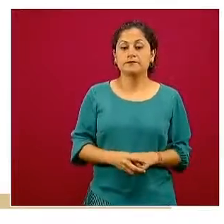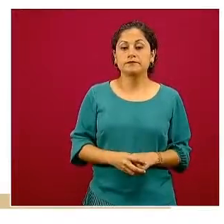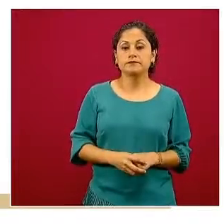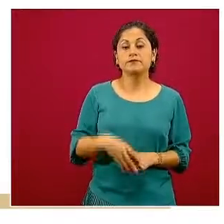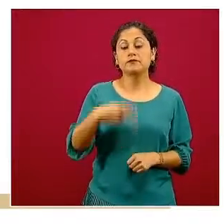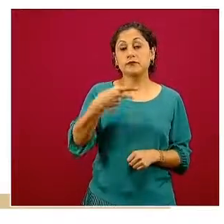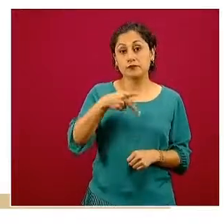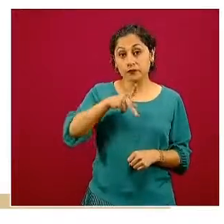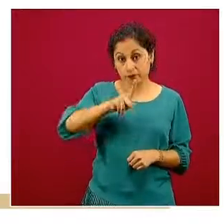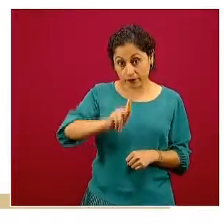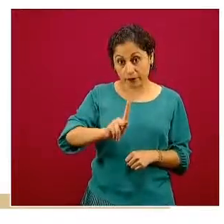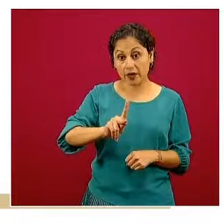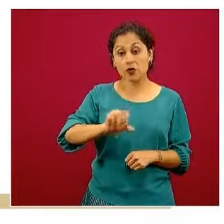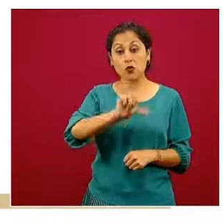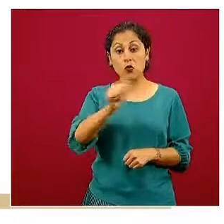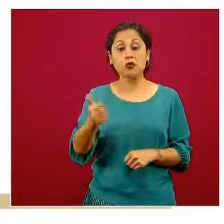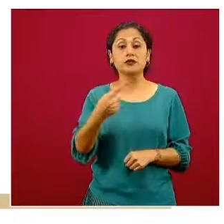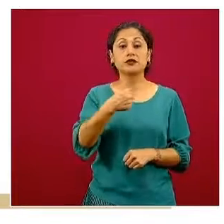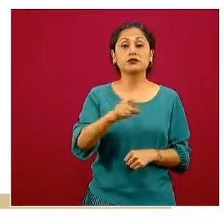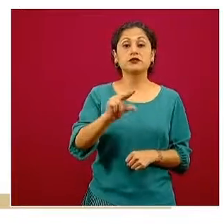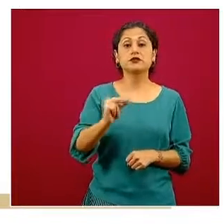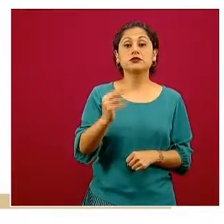Pero sí también